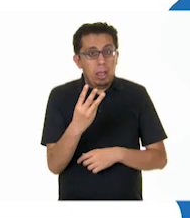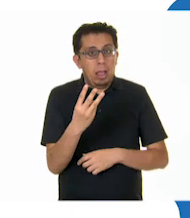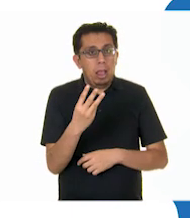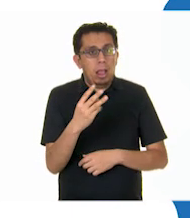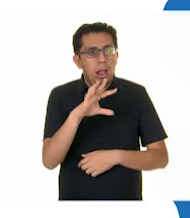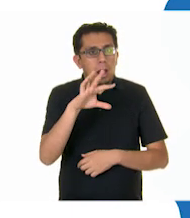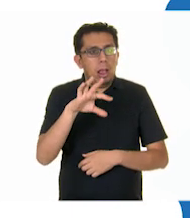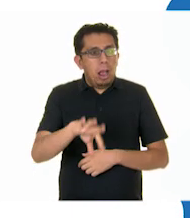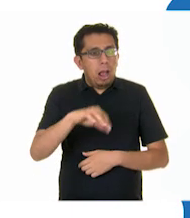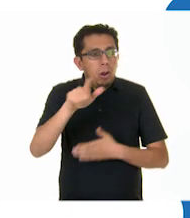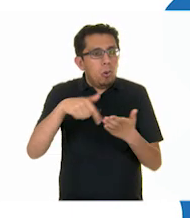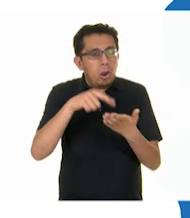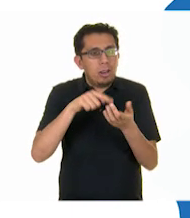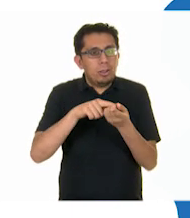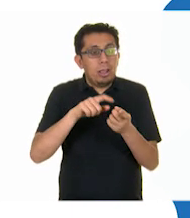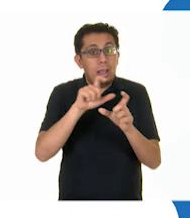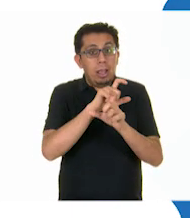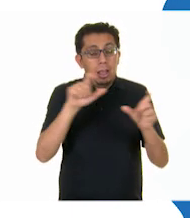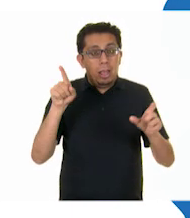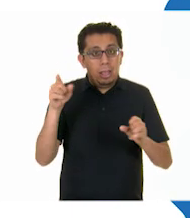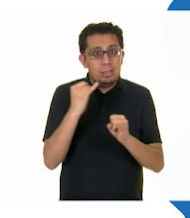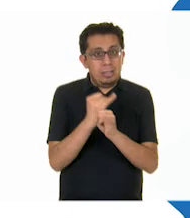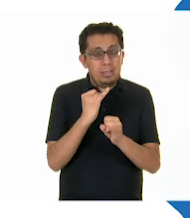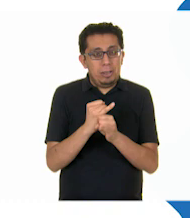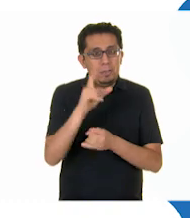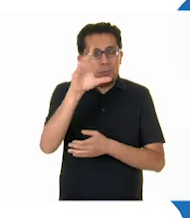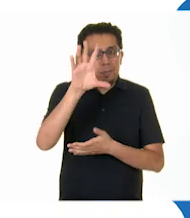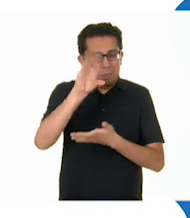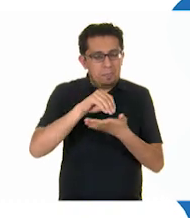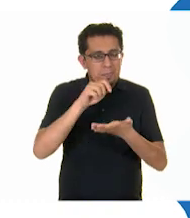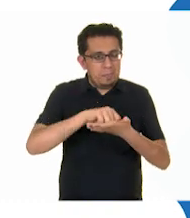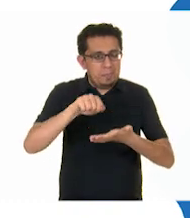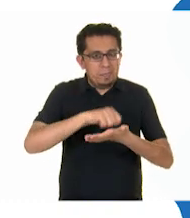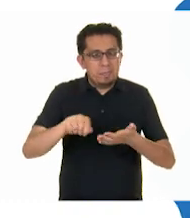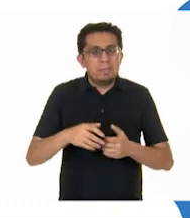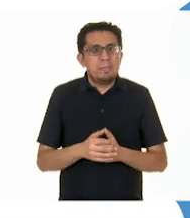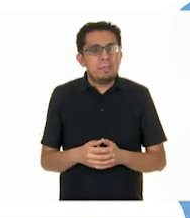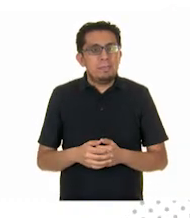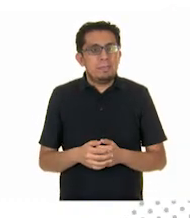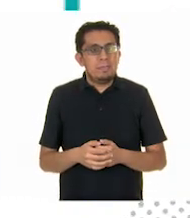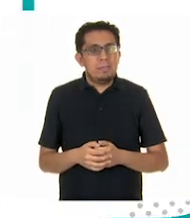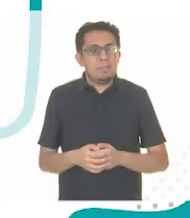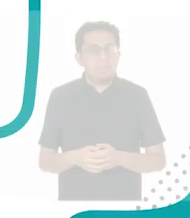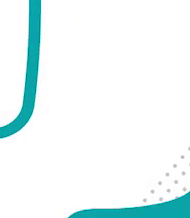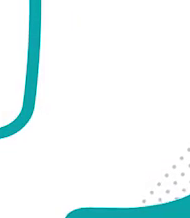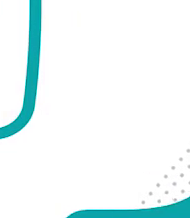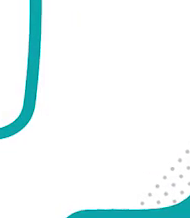puedes encontrar en la siguiente liga, aprendeencasa.cep.gov.mx.